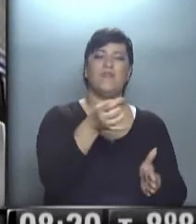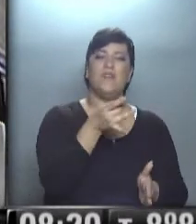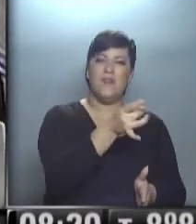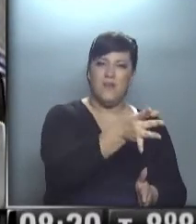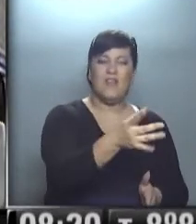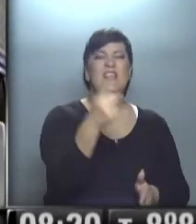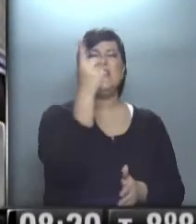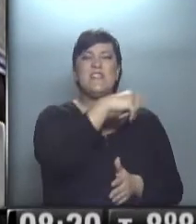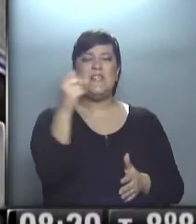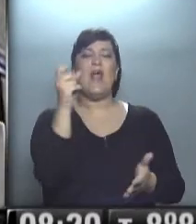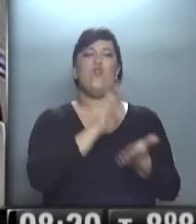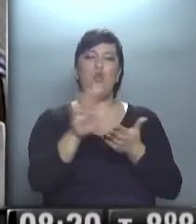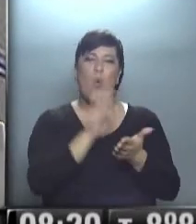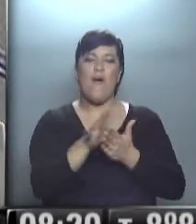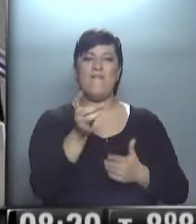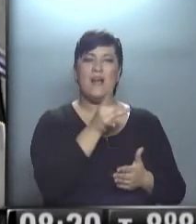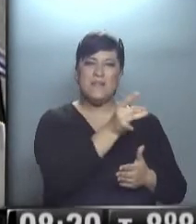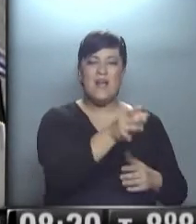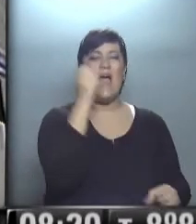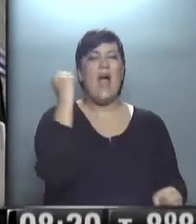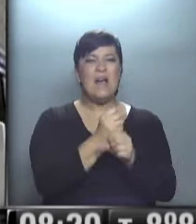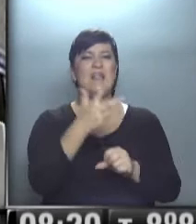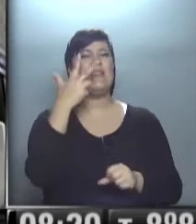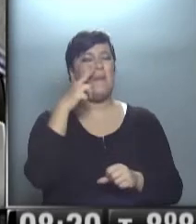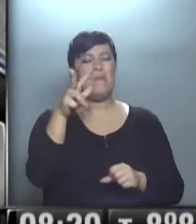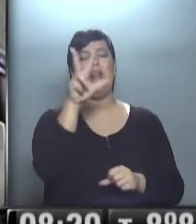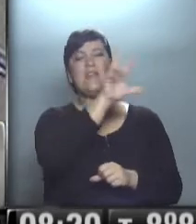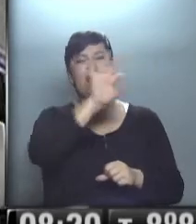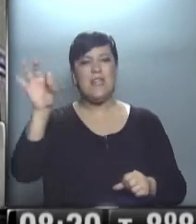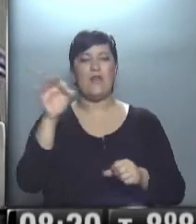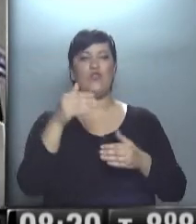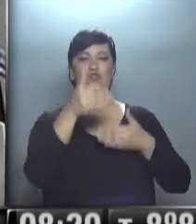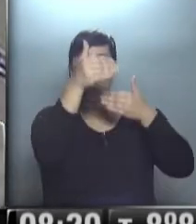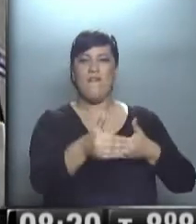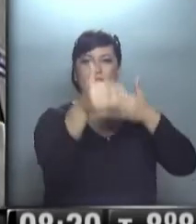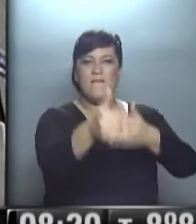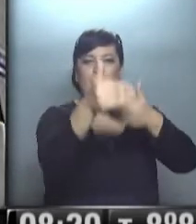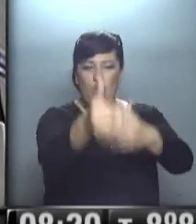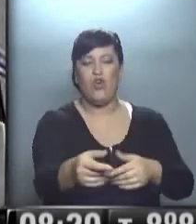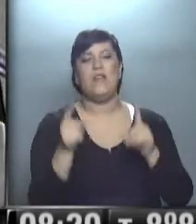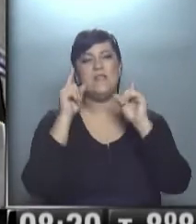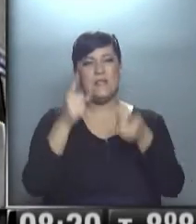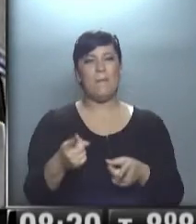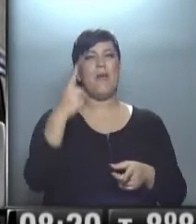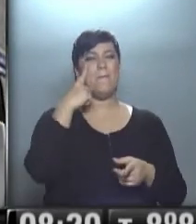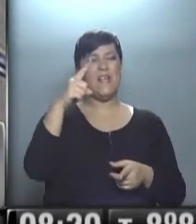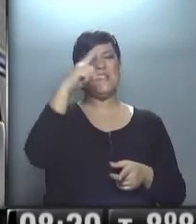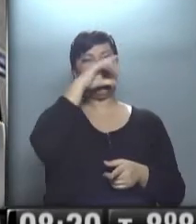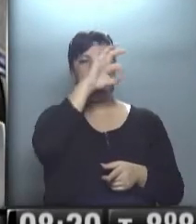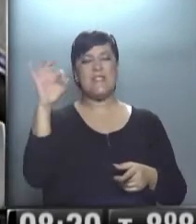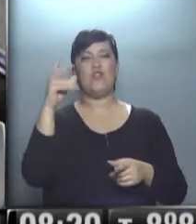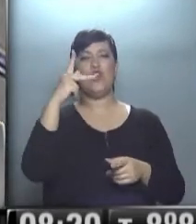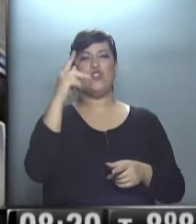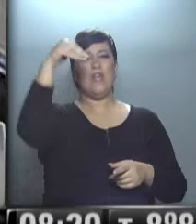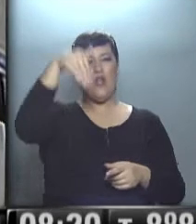cien nuevas locomotoras hasta 3500 nuevos vagones hasta la reparación integral de 1.700 kilómetros de